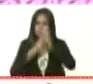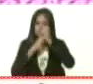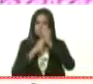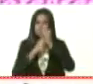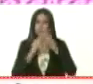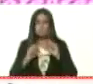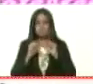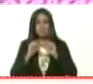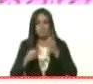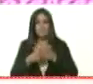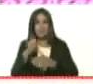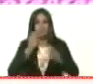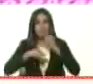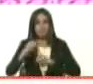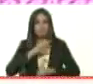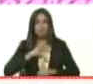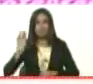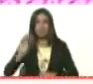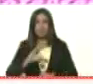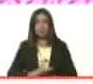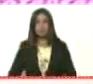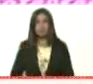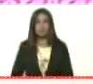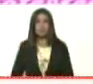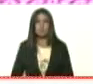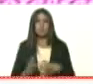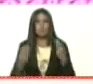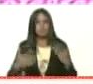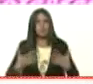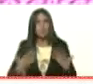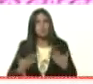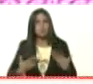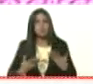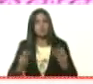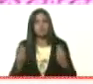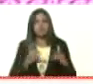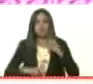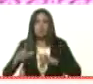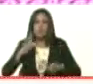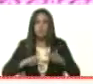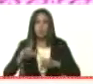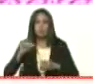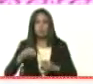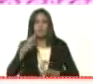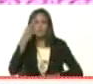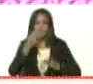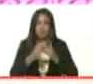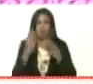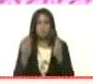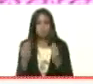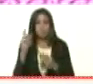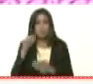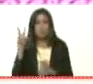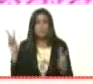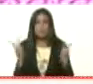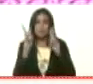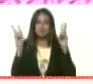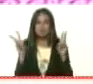Sigamos avanzando en la defensa de nuestra patria. Con mucha alegría, con mucho amor, con mucha fe.